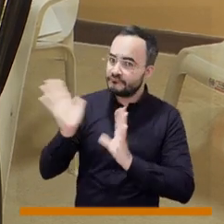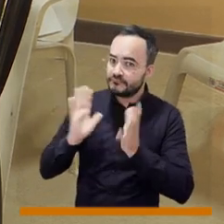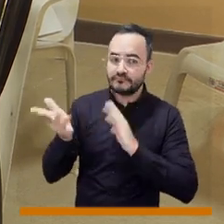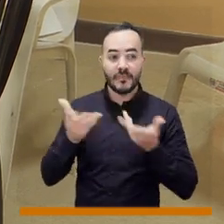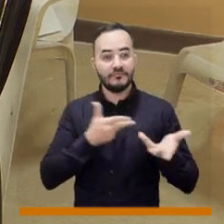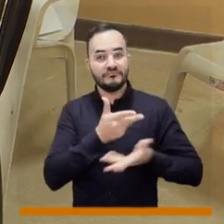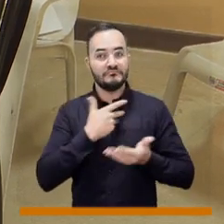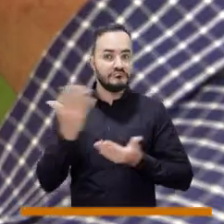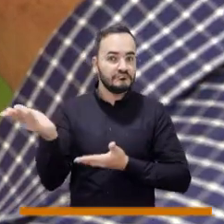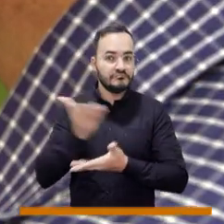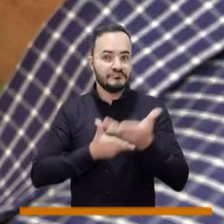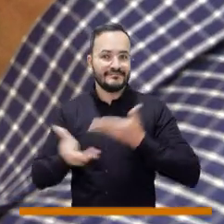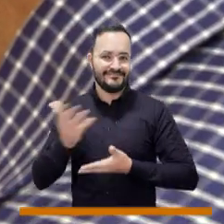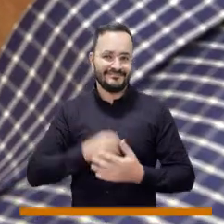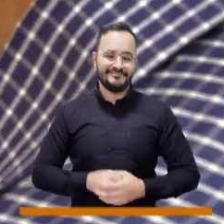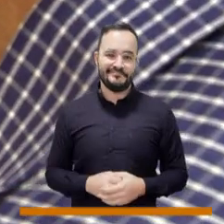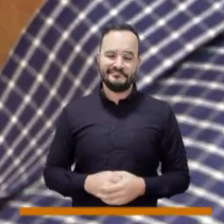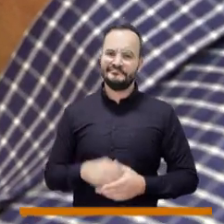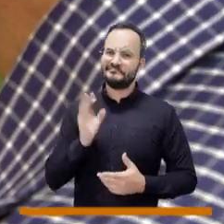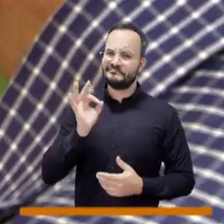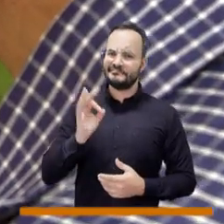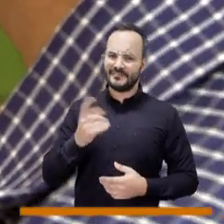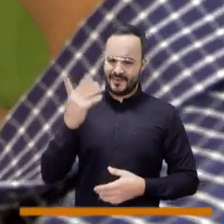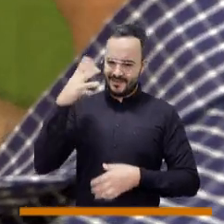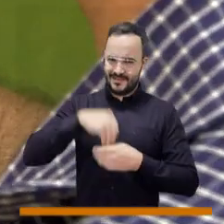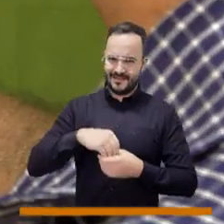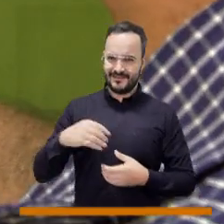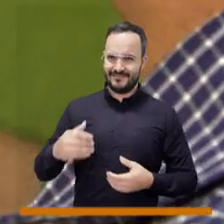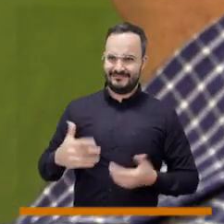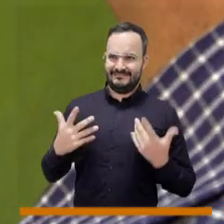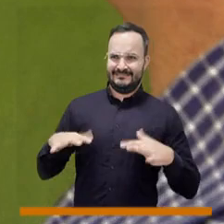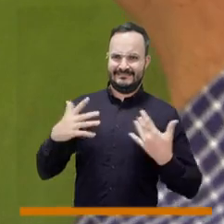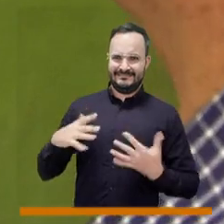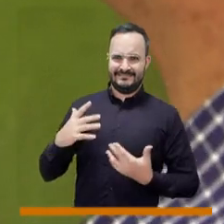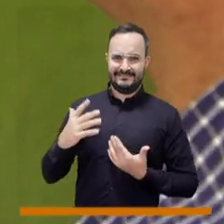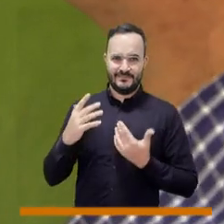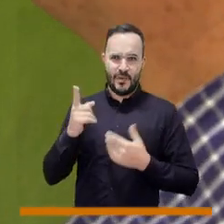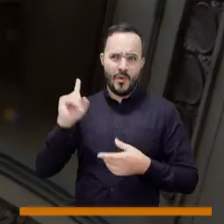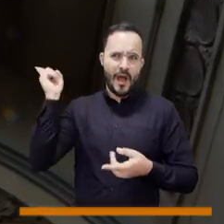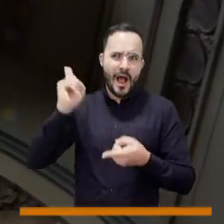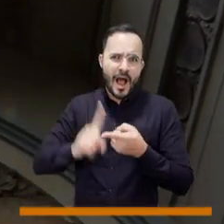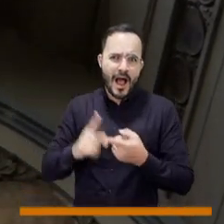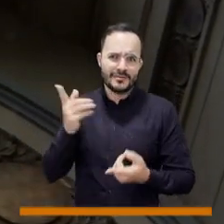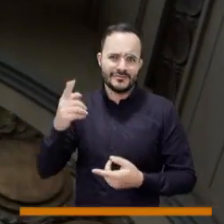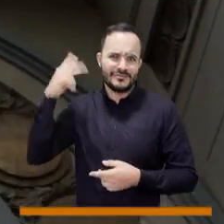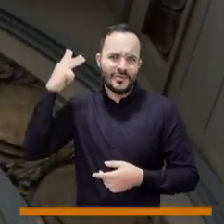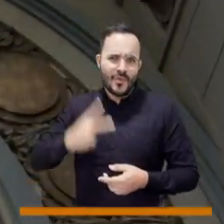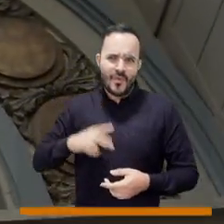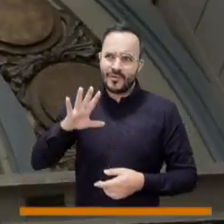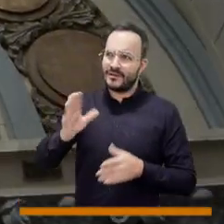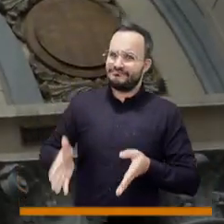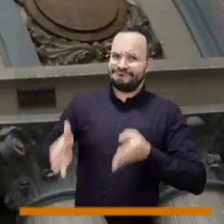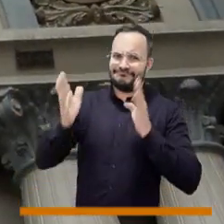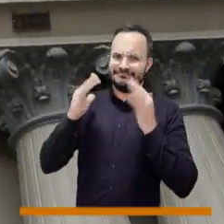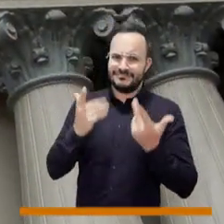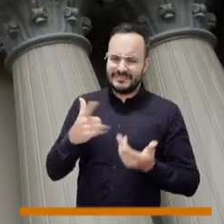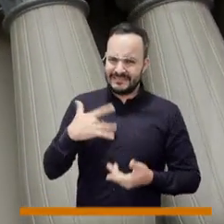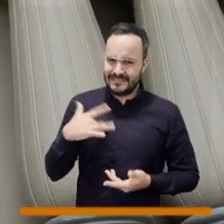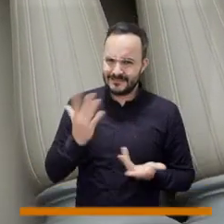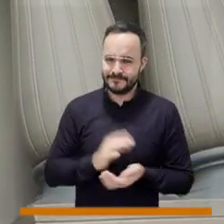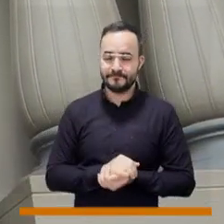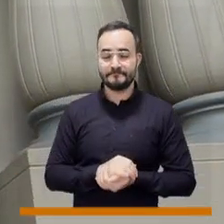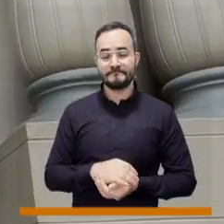para ustedes estar acá en un edificio que tiene tanta historia y acá en plena centralidad de Medellín? Este es un palacio que en su momento